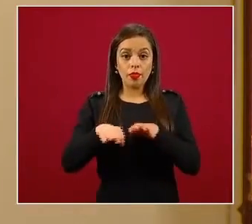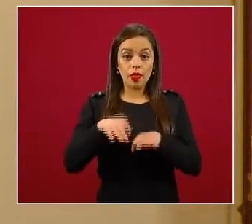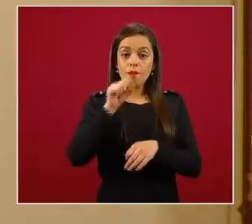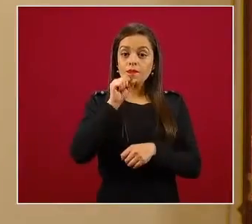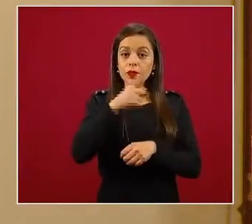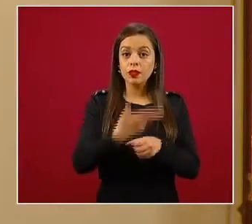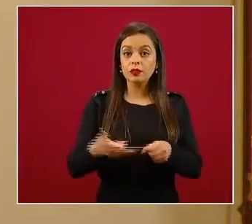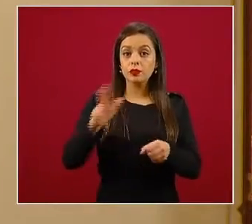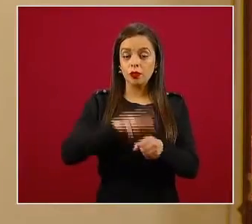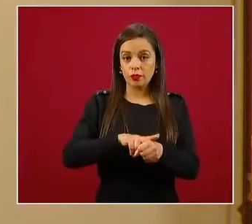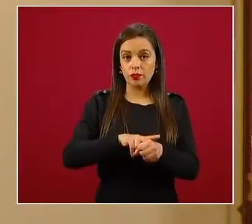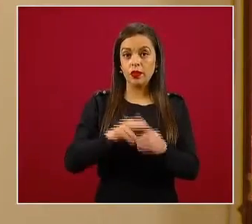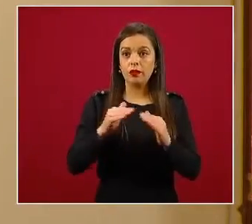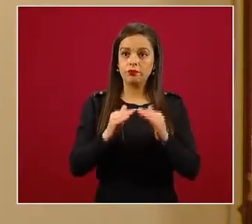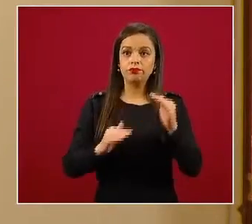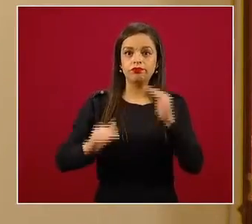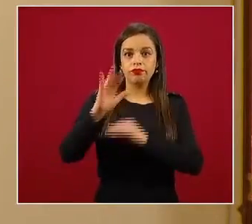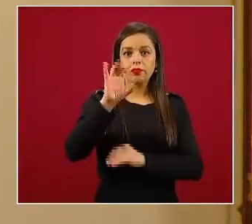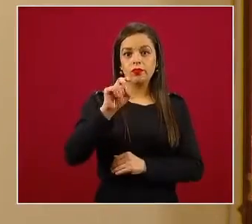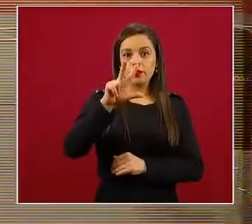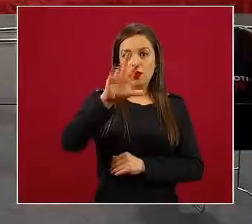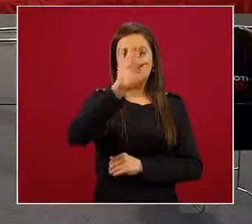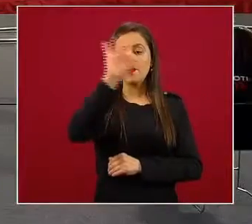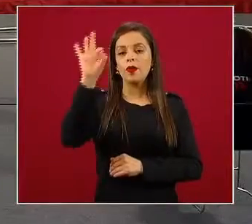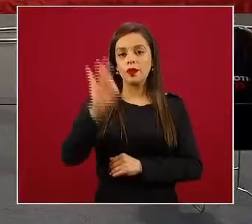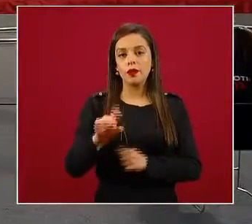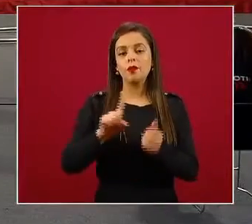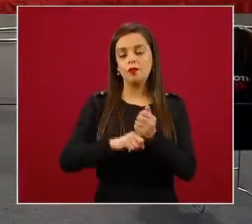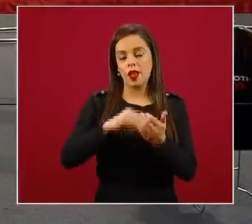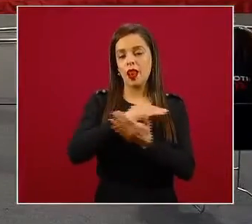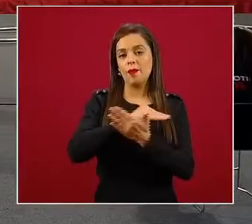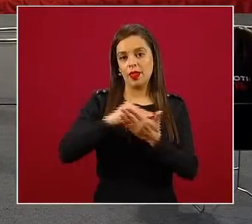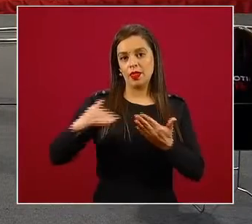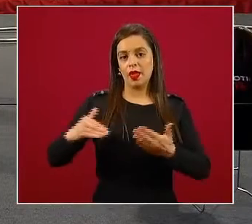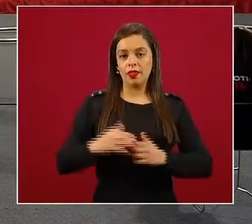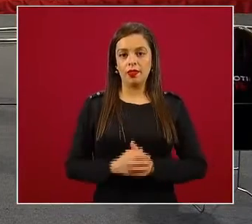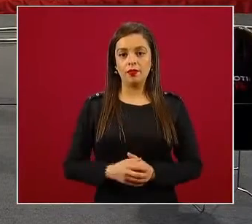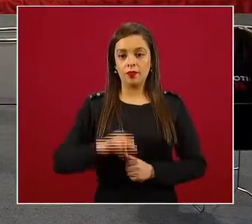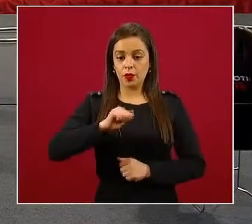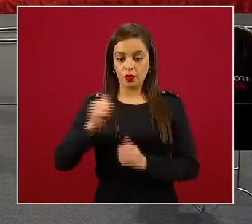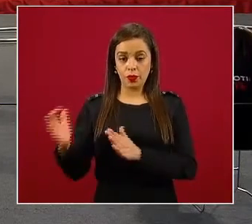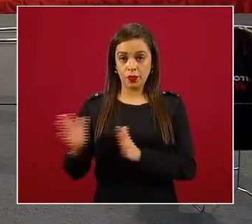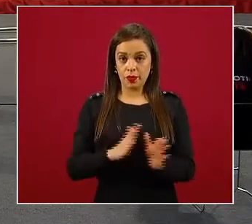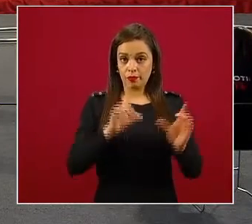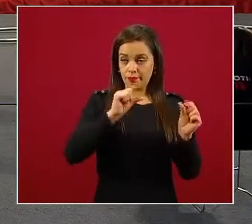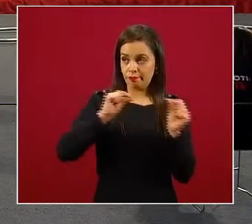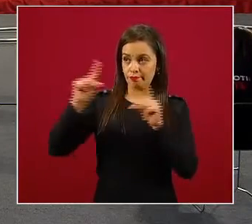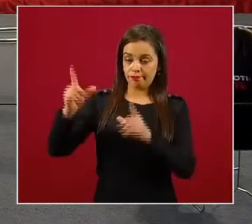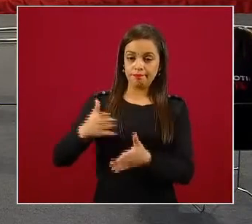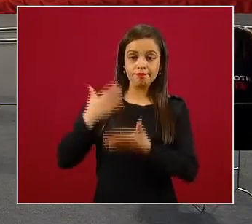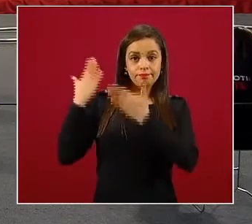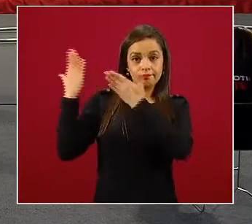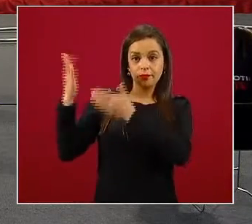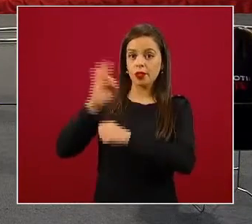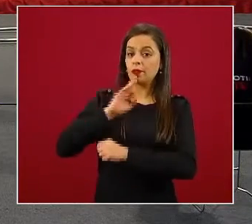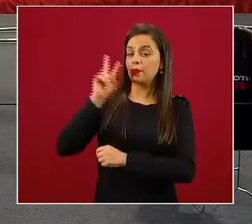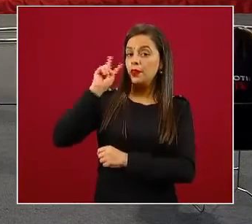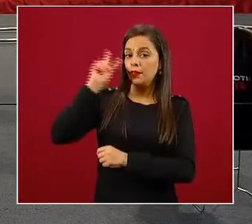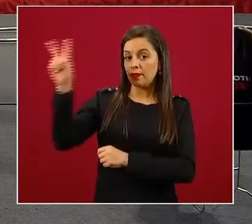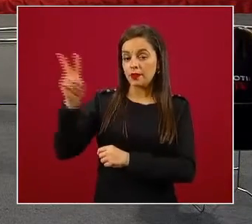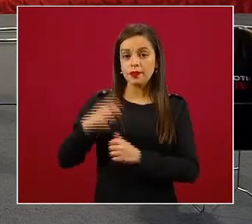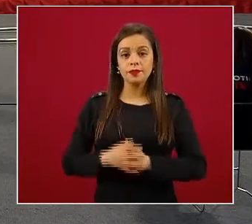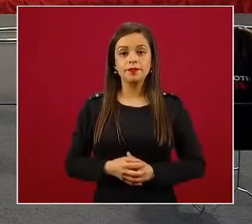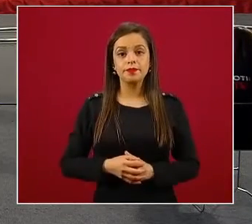con un 38%. Veamos la siguiente diapositiva, en donde vamos a